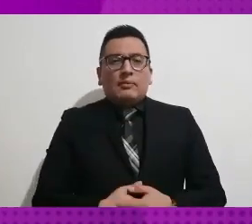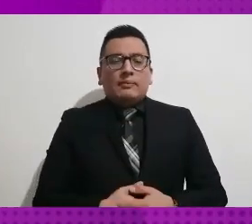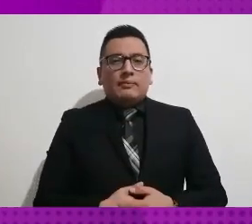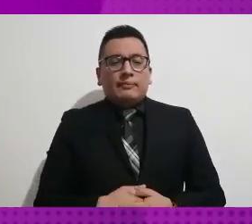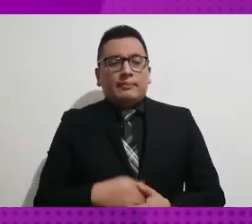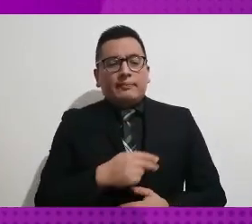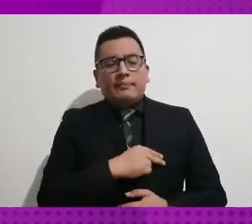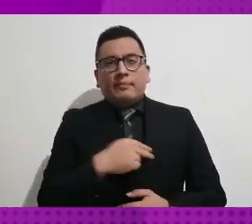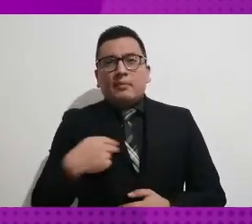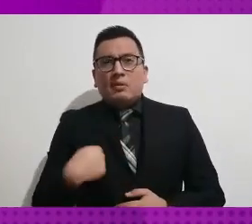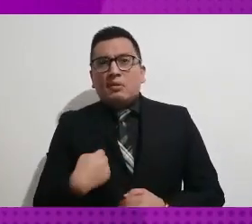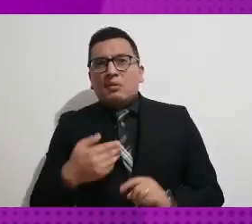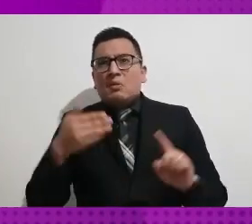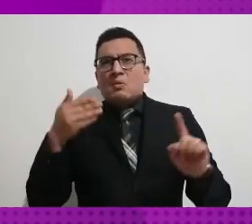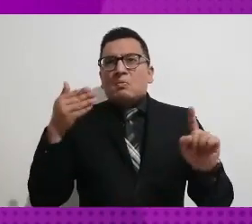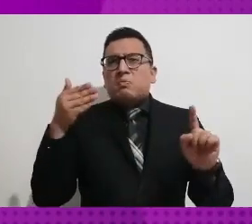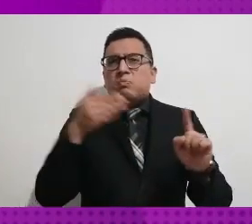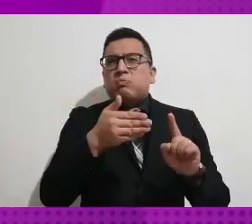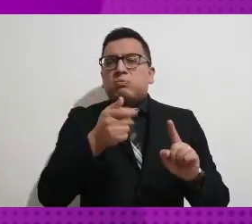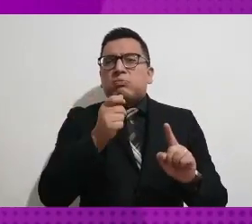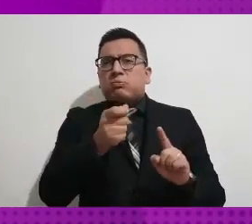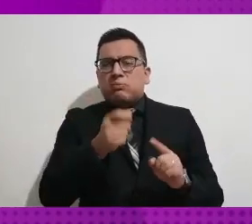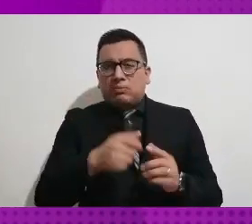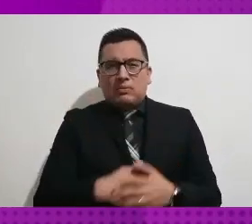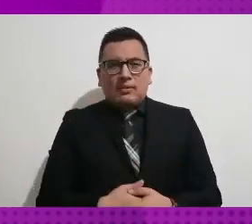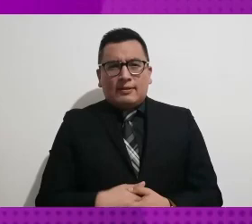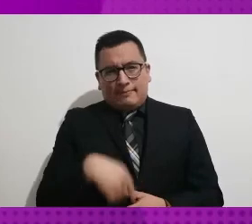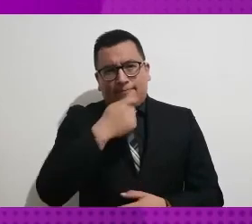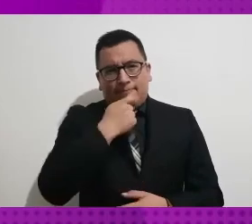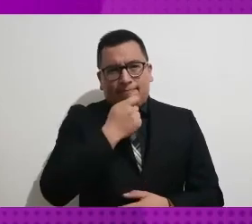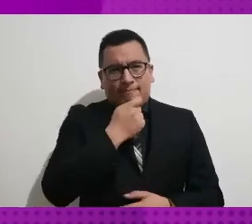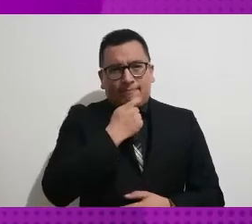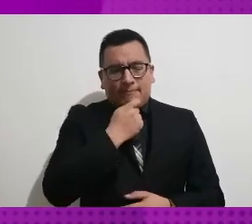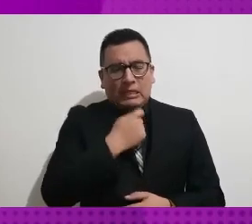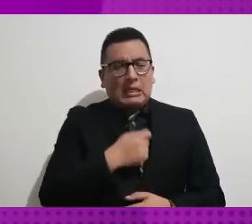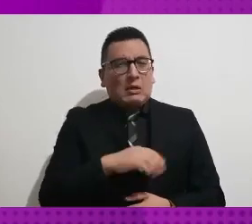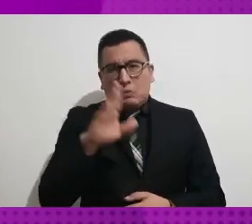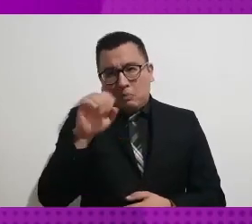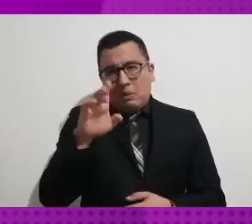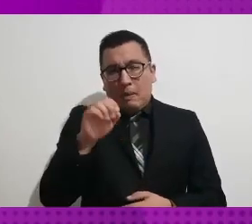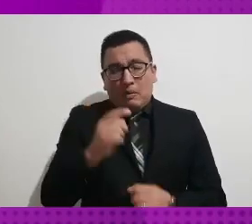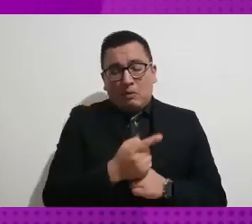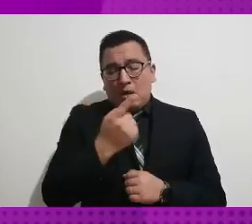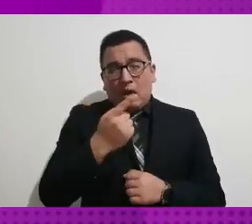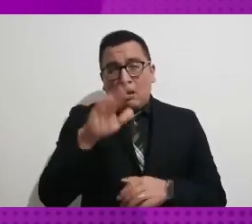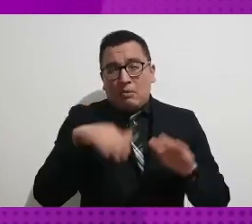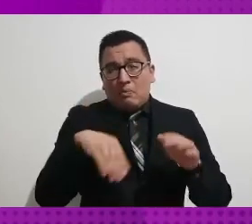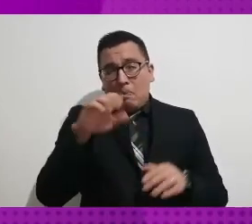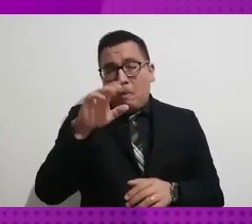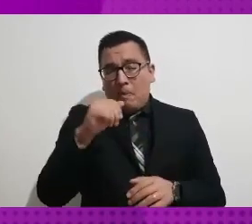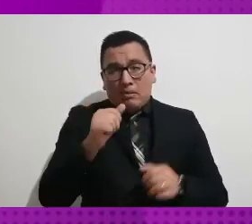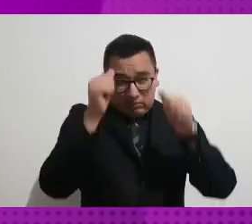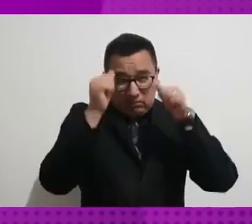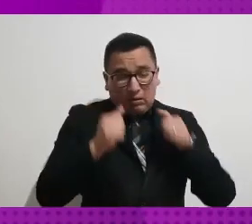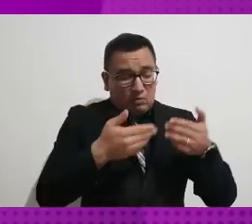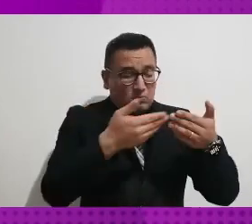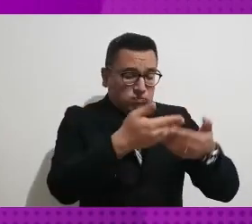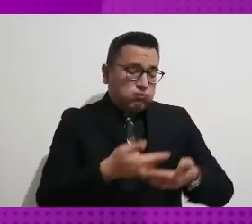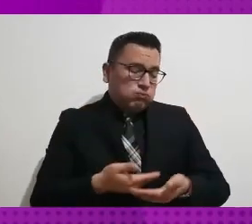nuestro objetivo principal, que son los niños, los bebés, porque llegan desde bebés con discapacidad